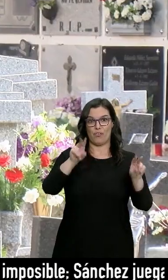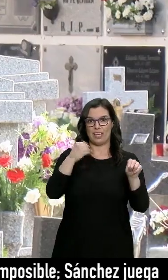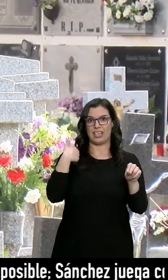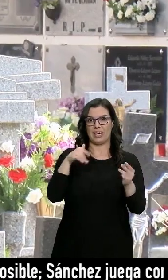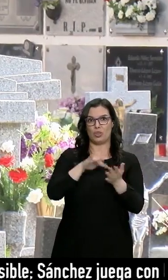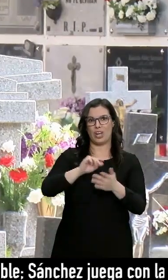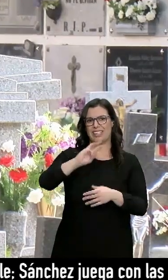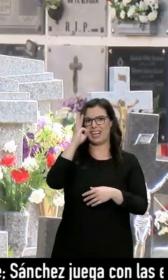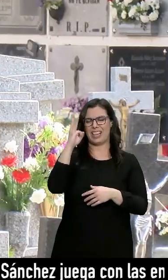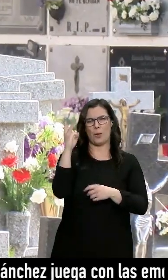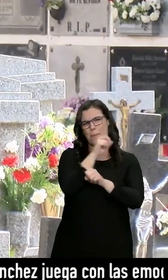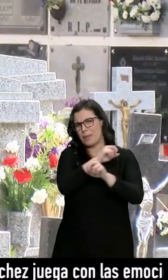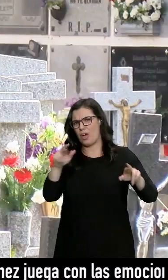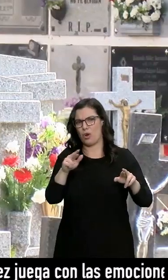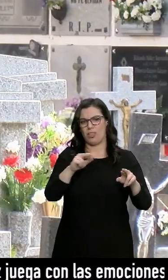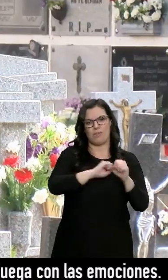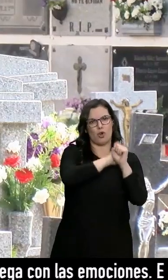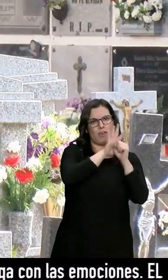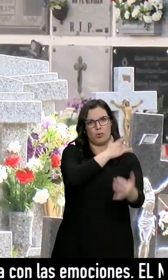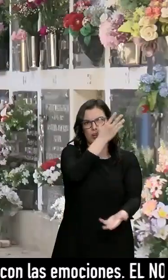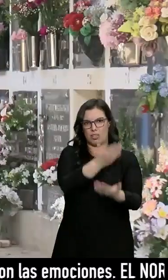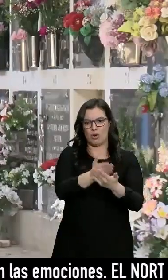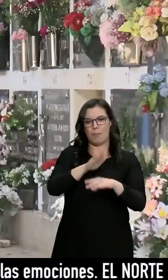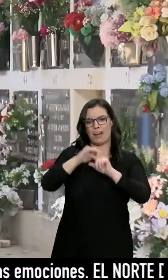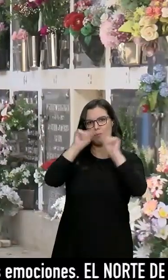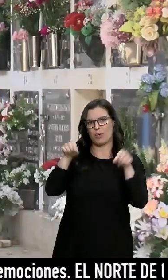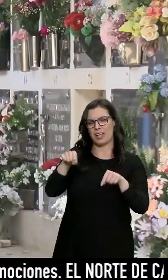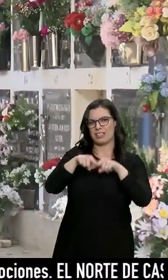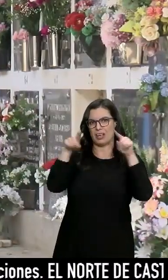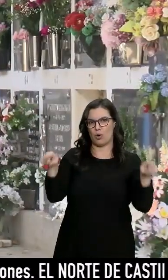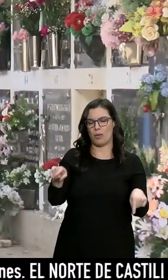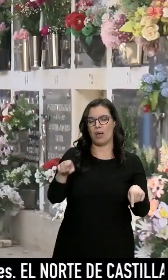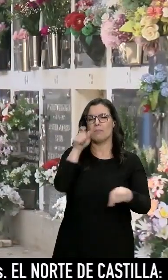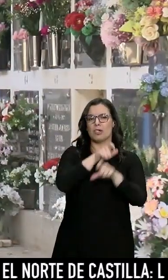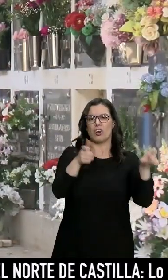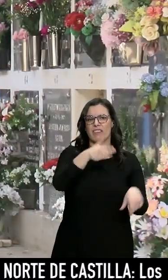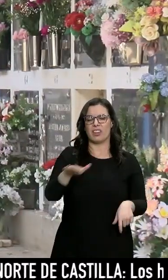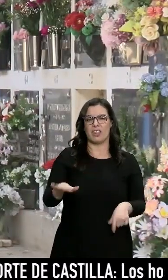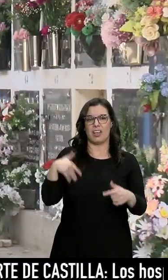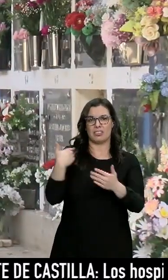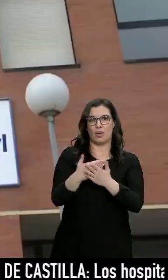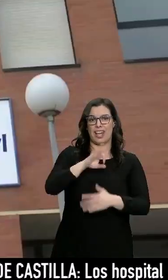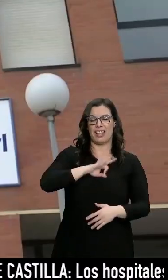el tercero más negro de toda la pandemia para Segovia, con 56 fallecidos.